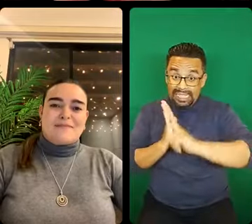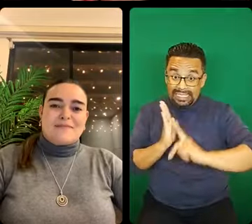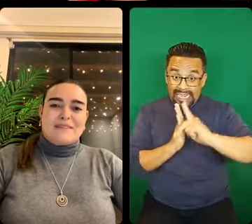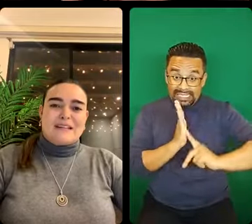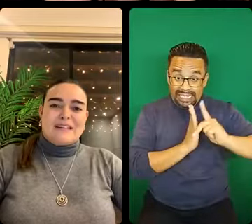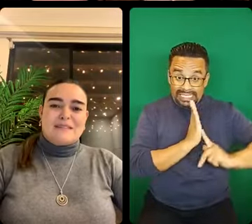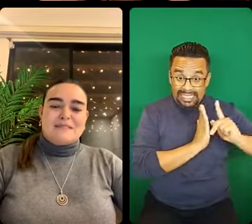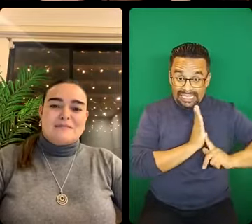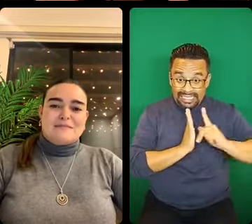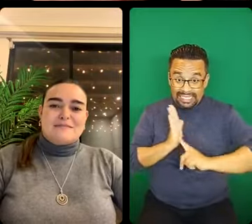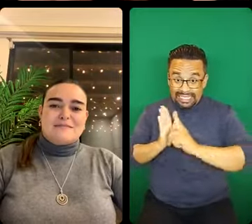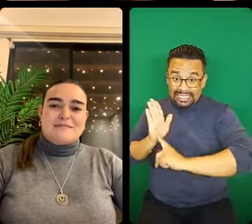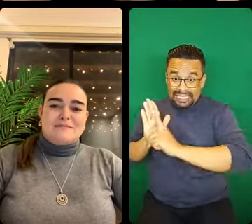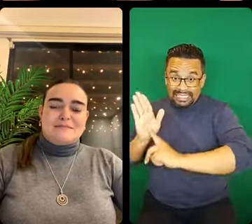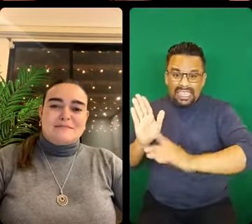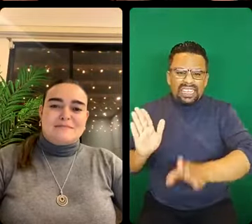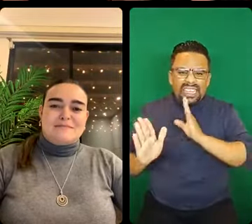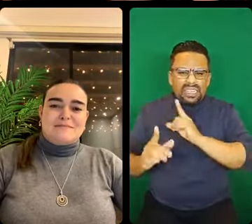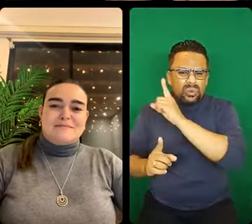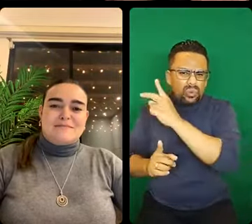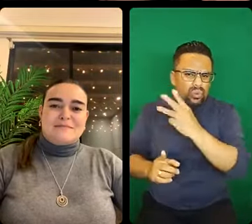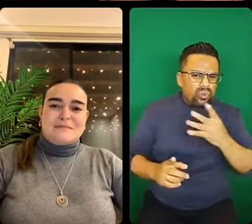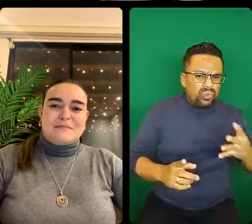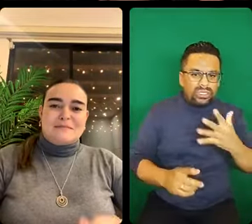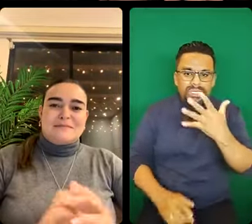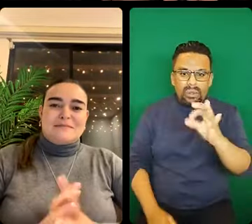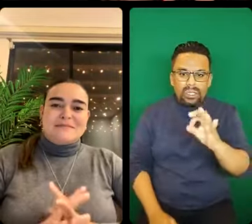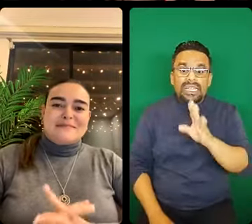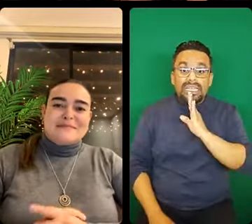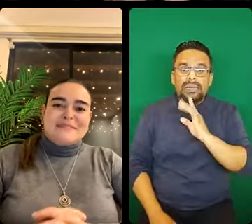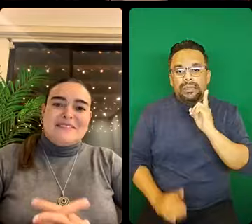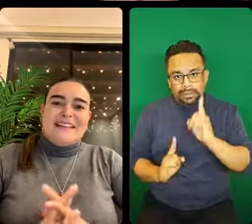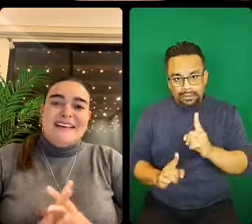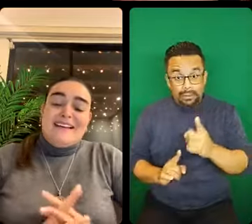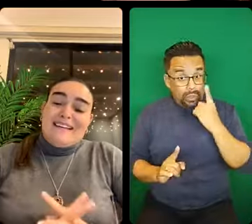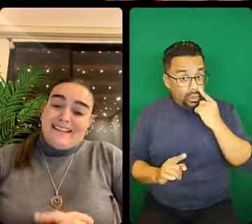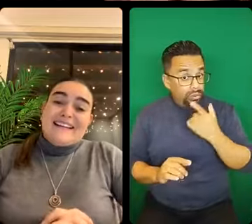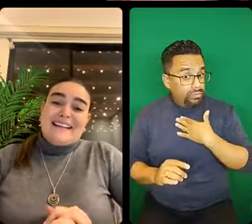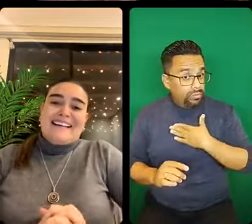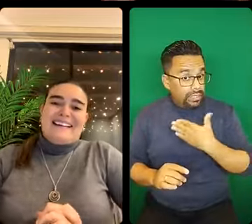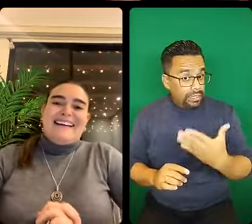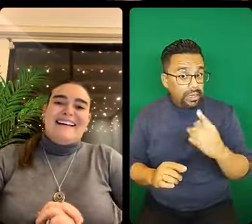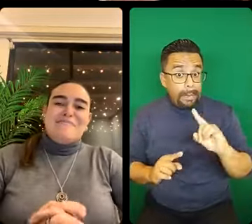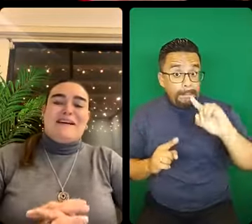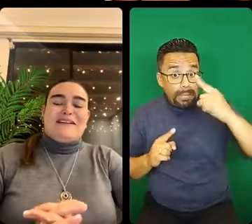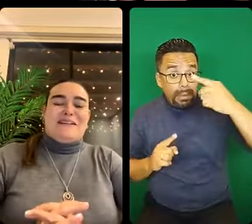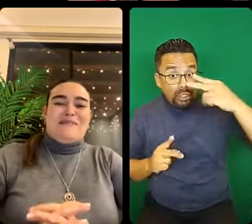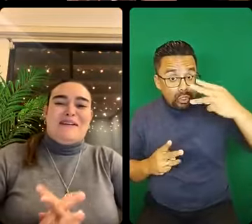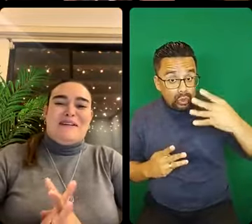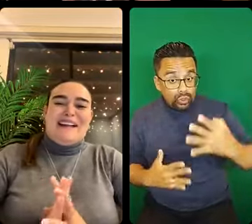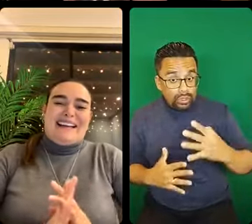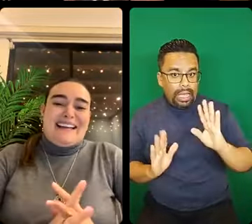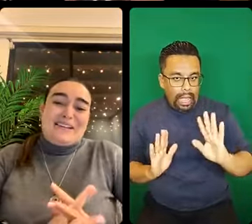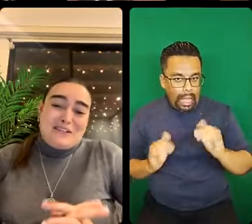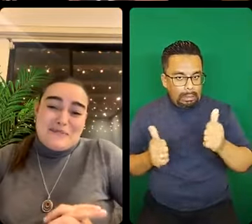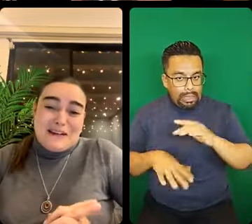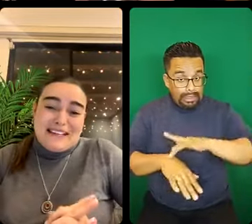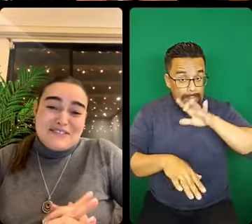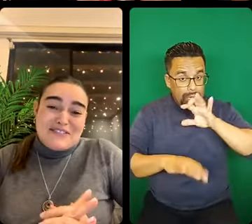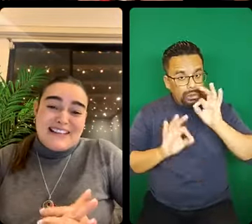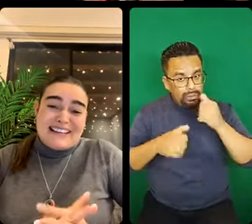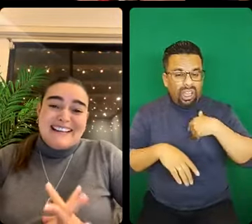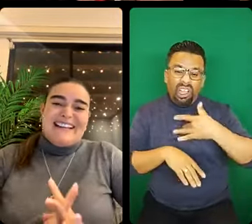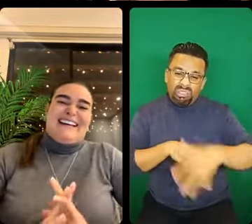sacamos la lista de cuáles fueron los primeros. Mira que vamos a premiar la puntualidad, Cata. O sea, que es bueno que no dejen todo para última hora. Ahora, y que no nos